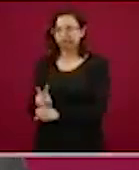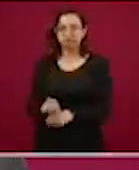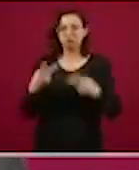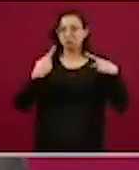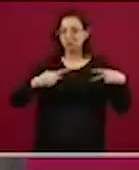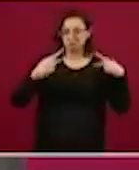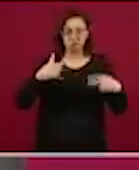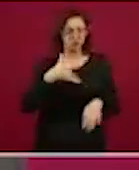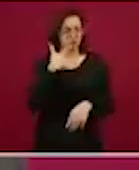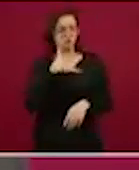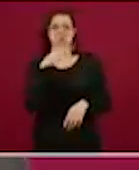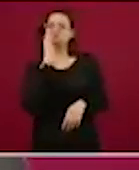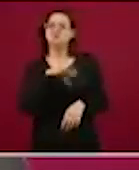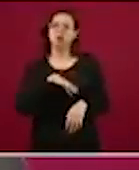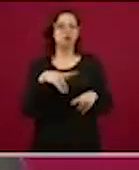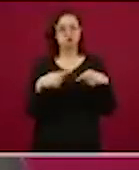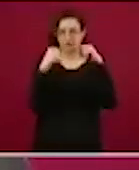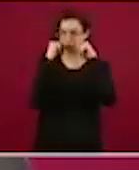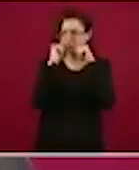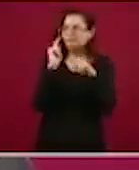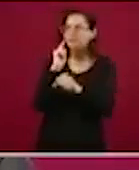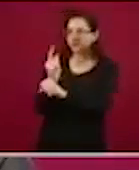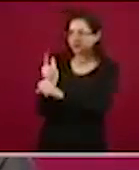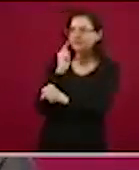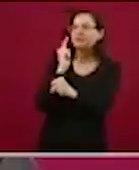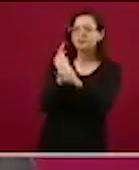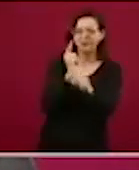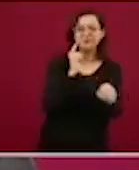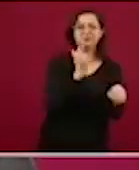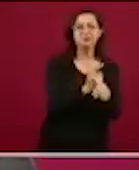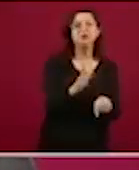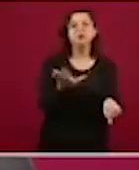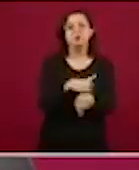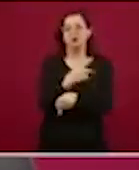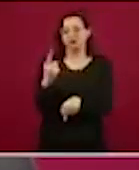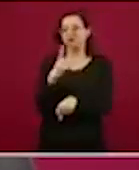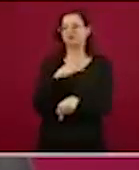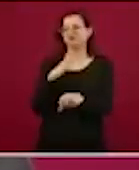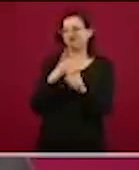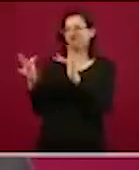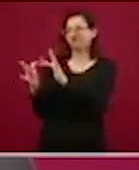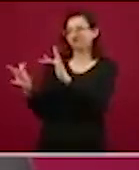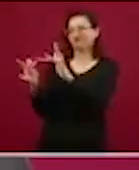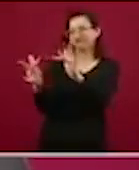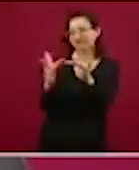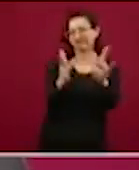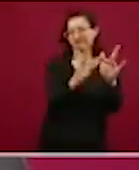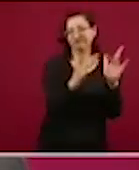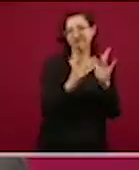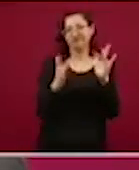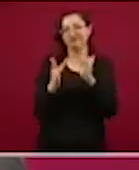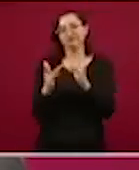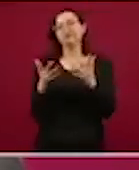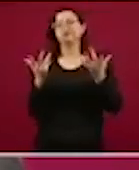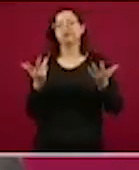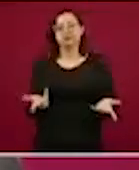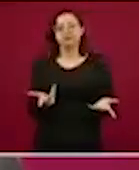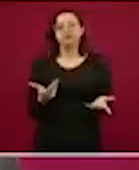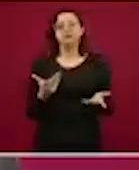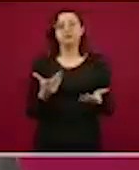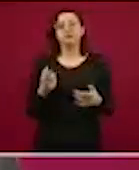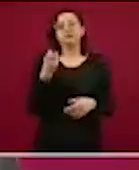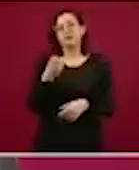cubrebocas comunes no sirven para no contraer tanto kobe 19 y demás virus y bacterias con los que interactuamos todos los días